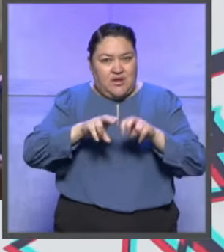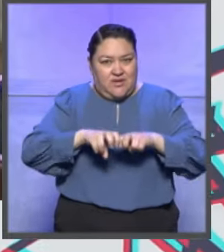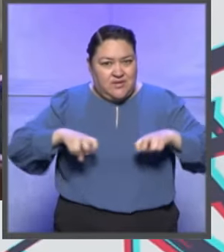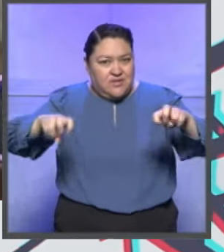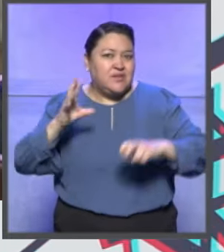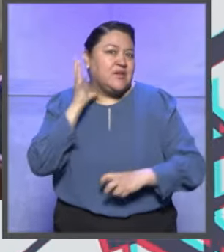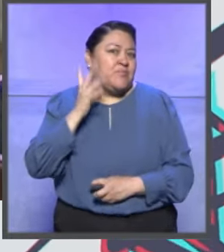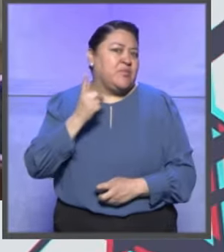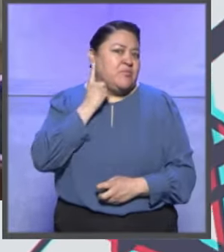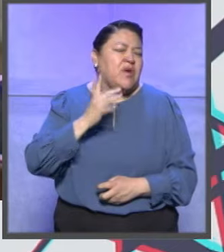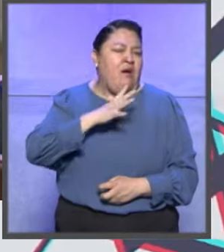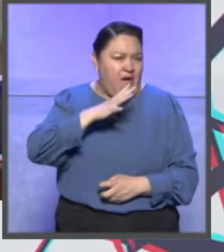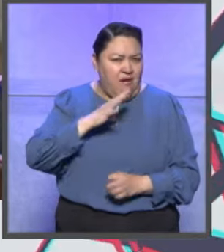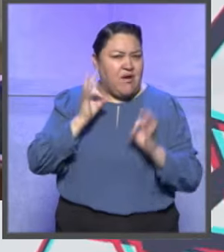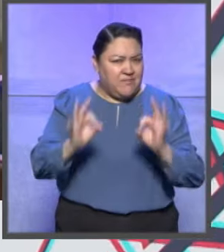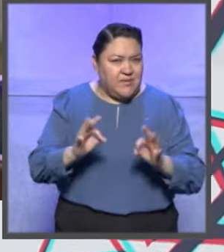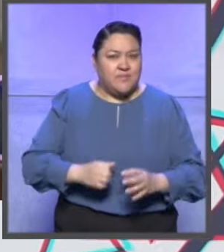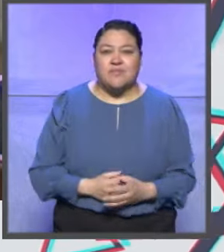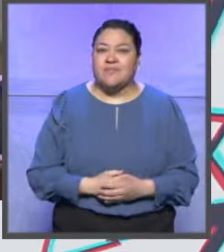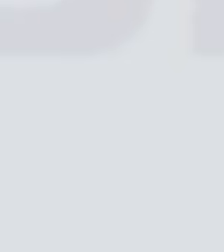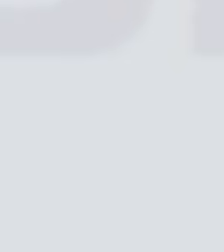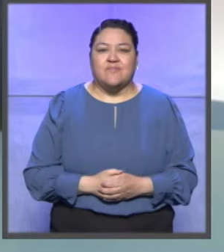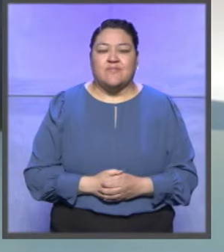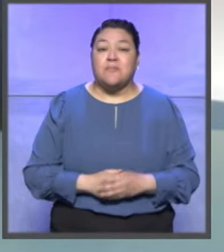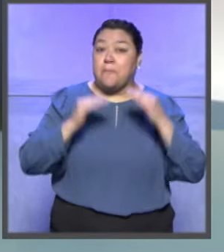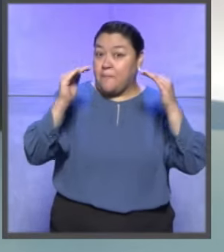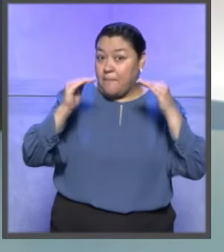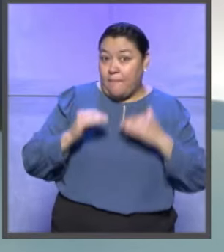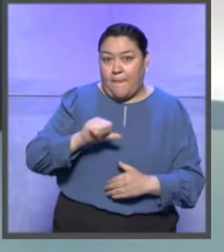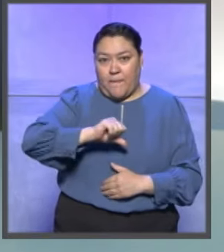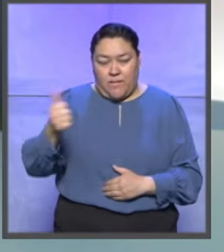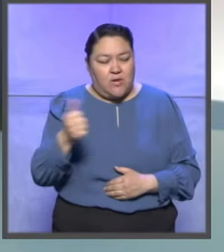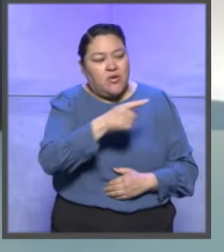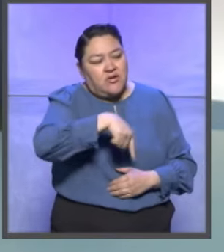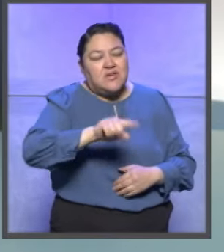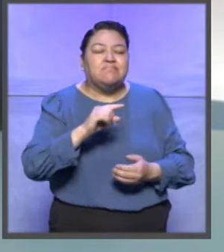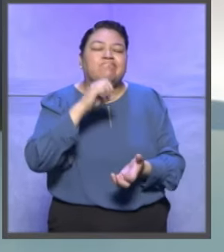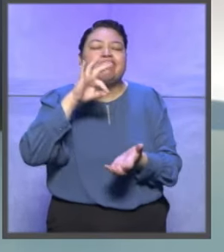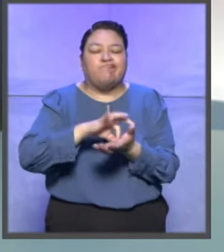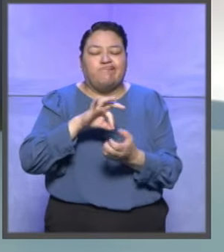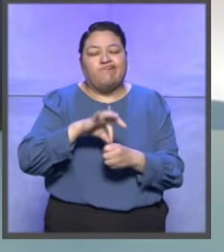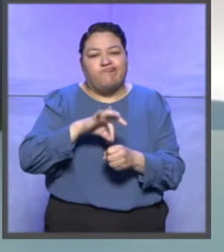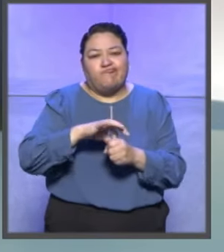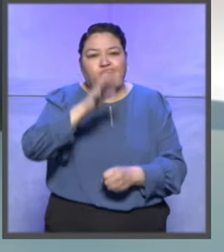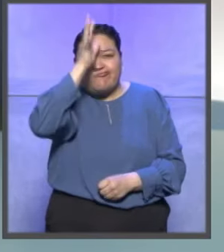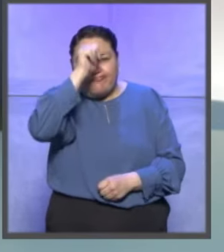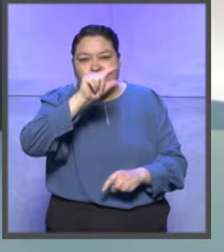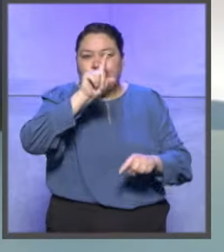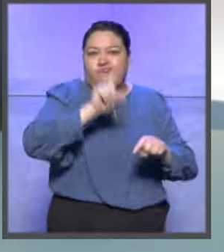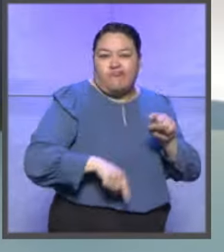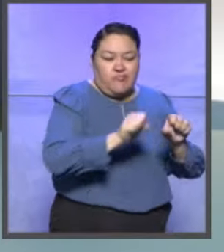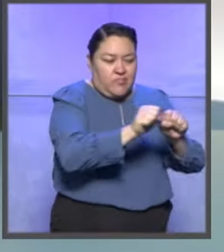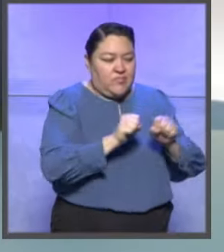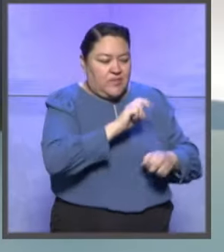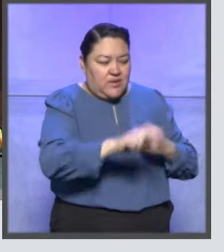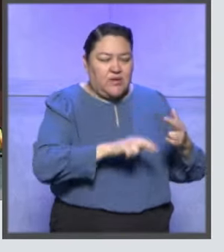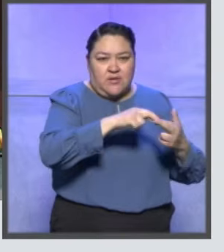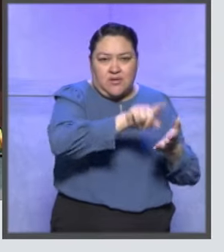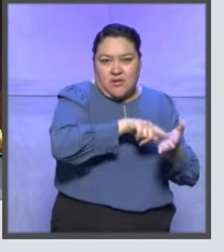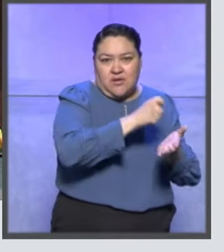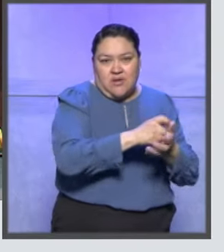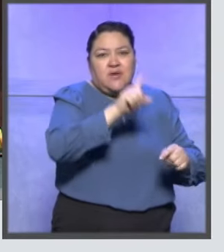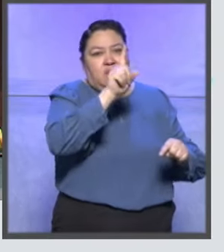integrar el Congreso de ese estado. En otro asunto, revocó por unanimidad de votos la sentencia de la Sala Regional Jalapa